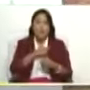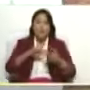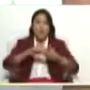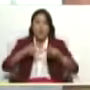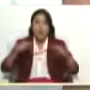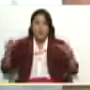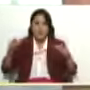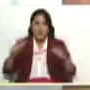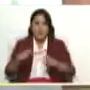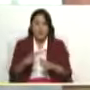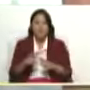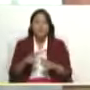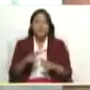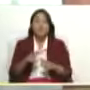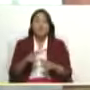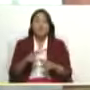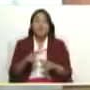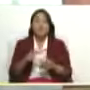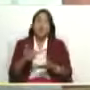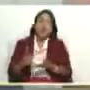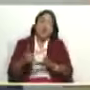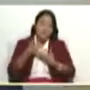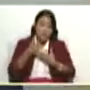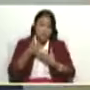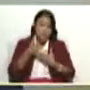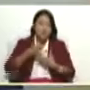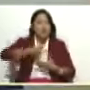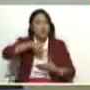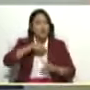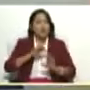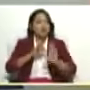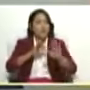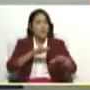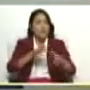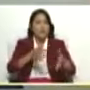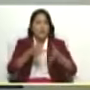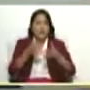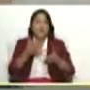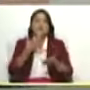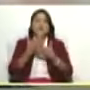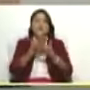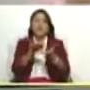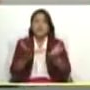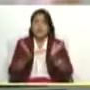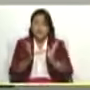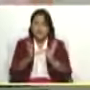cuando ustedes responden Nosotros también responderemos Así que